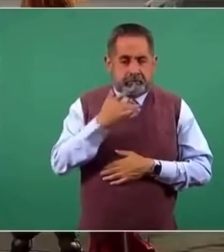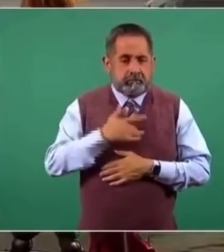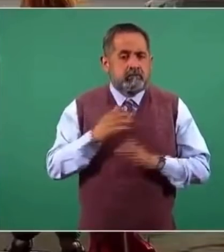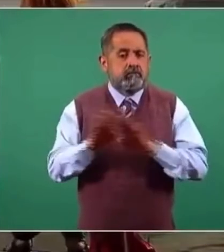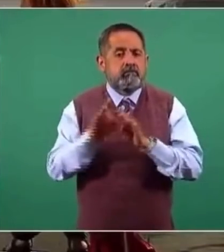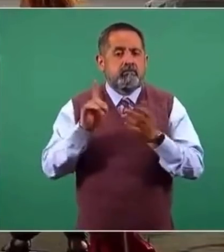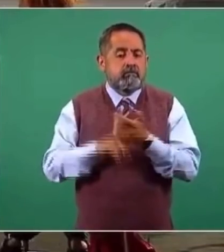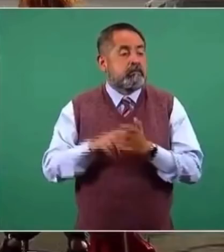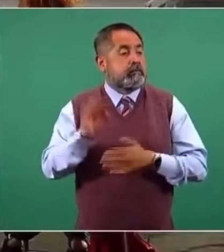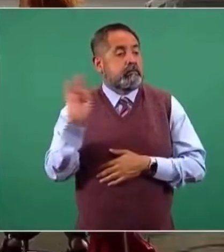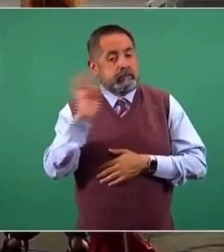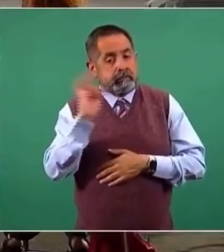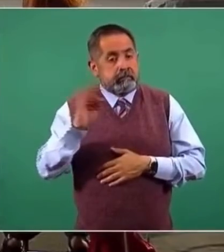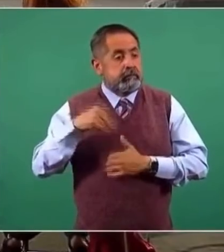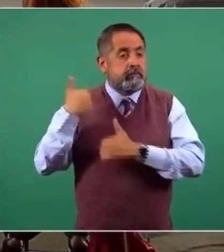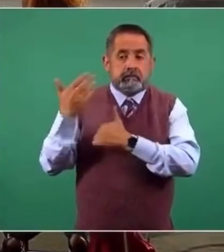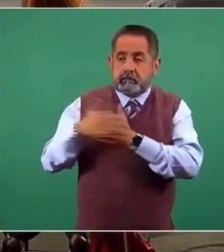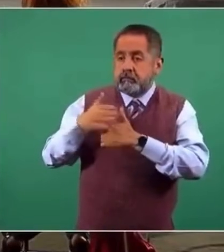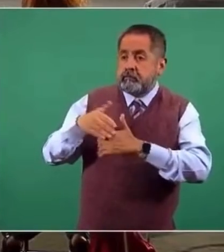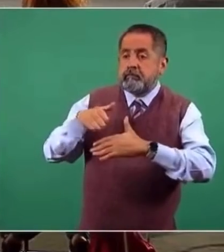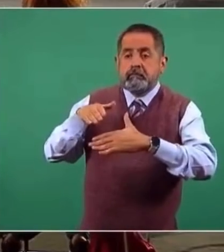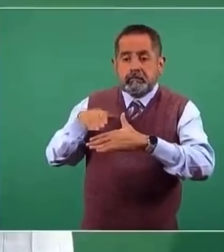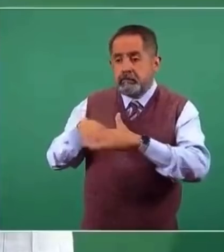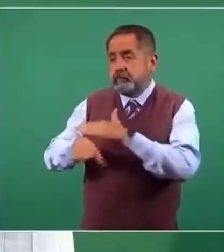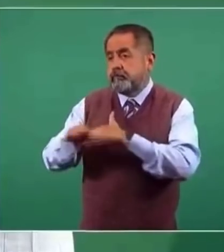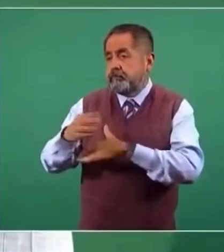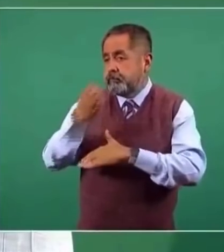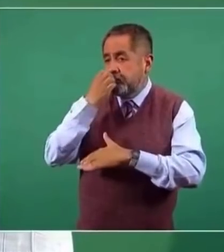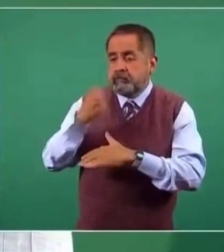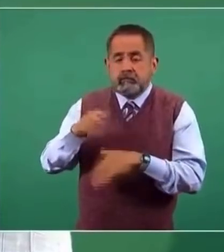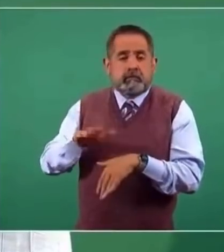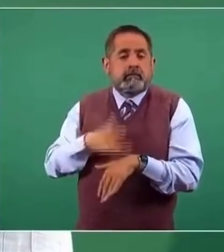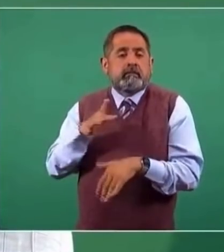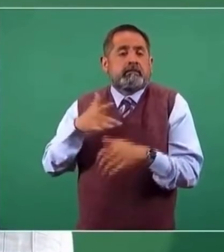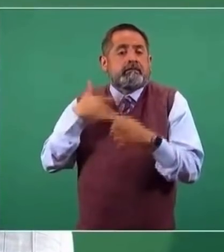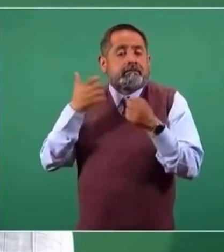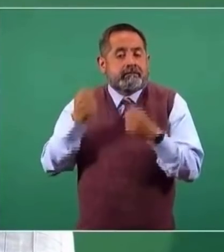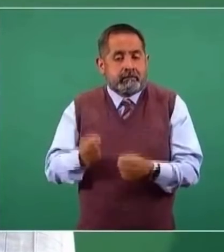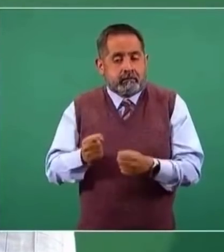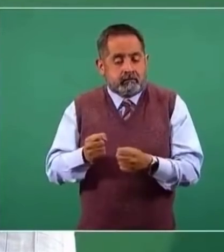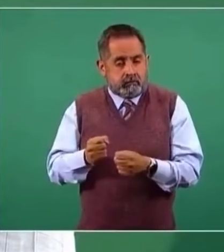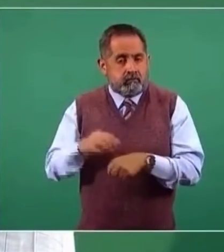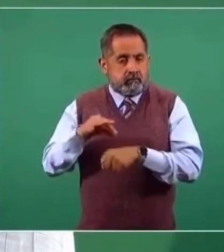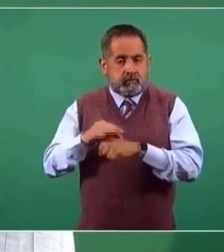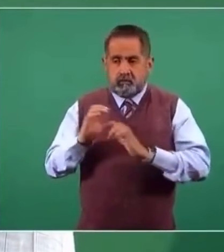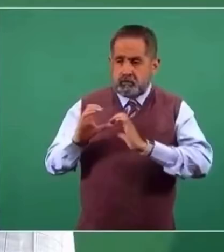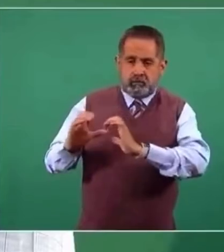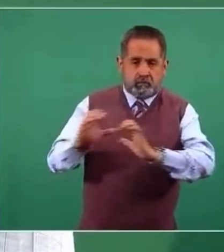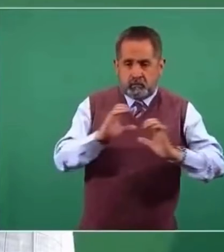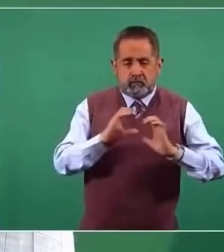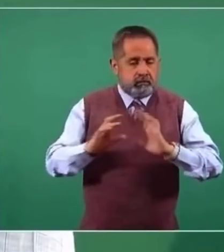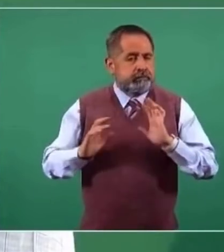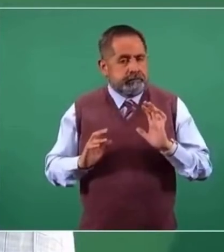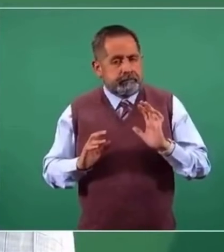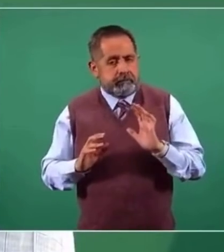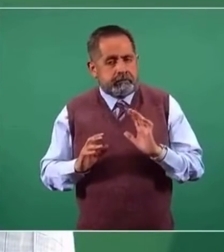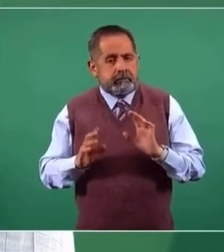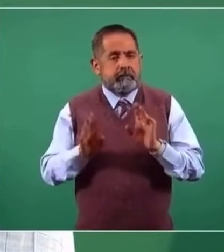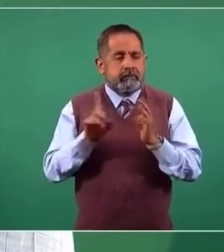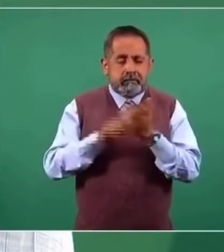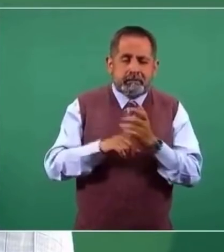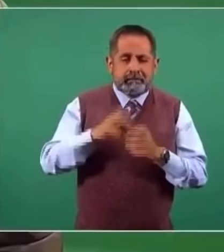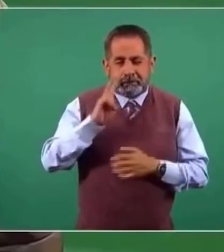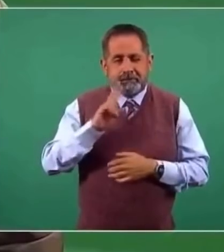el marco de un retorno seguro a las aulas y a clases. Estamos evaluando si los niveles bajos